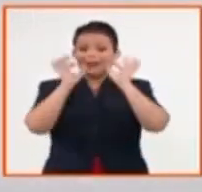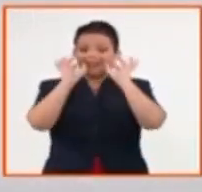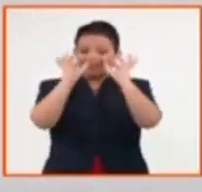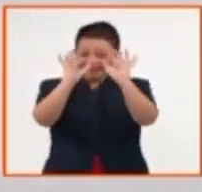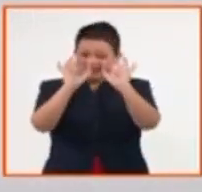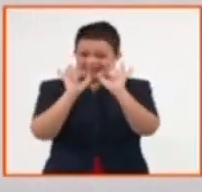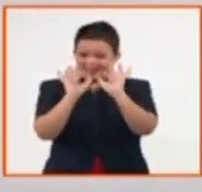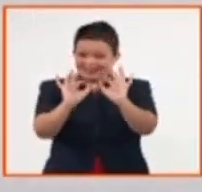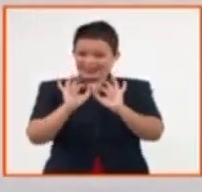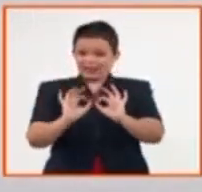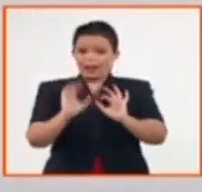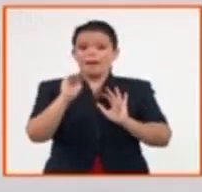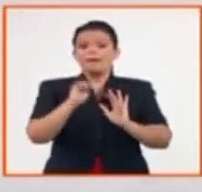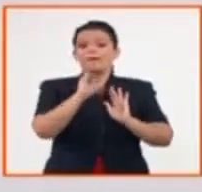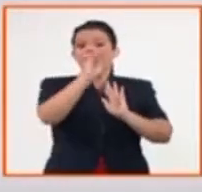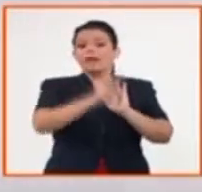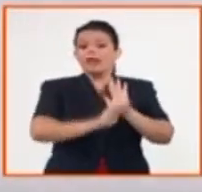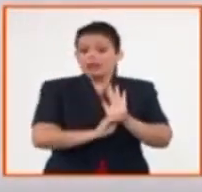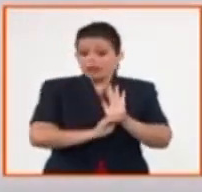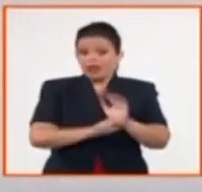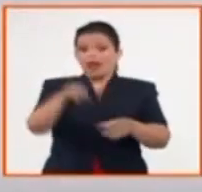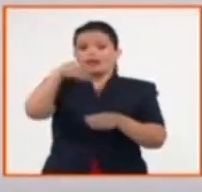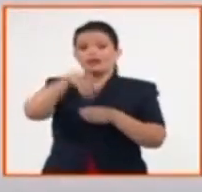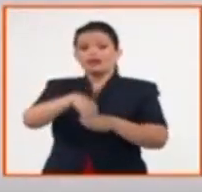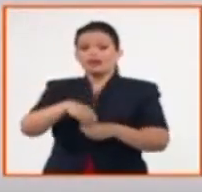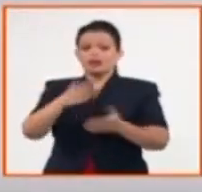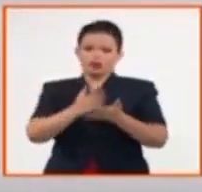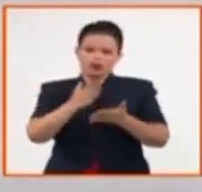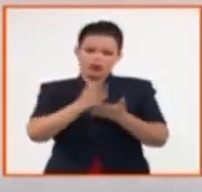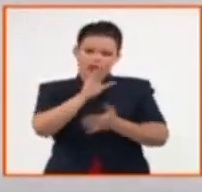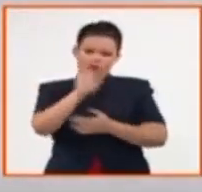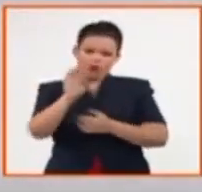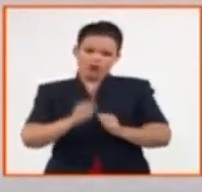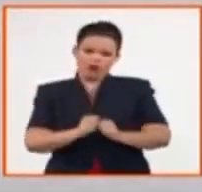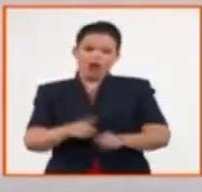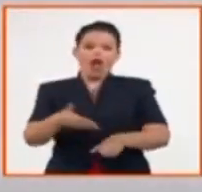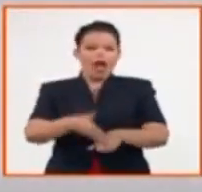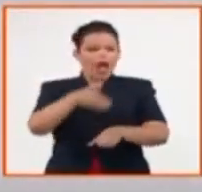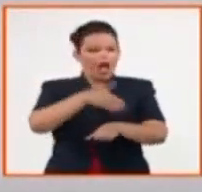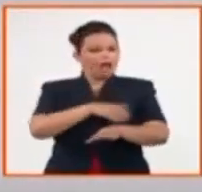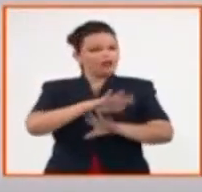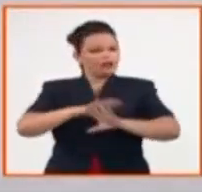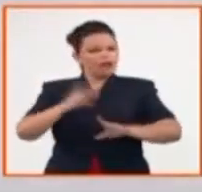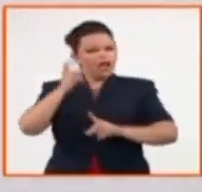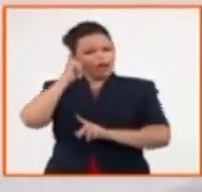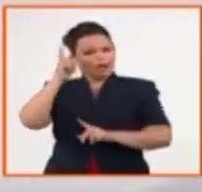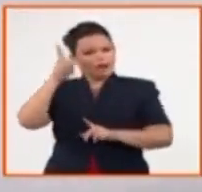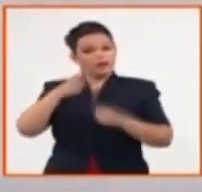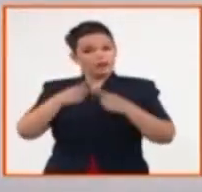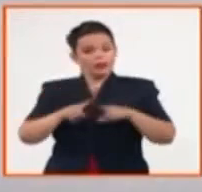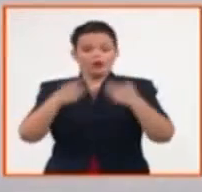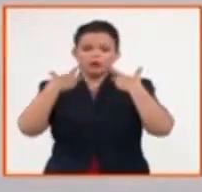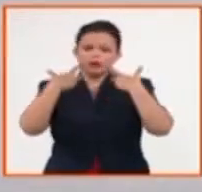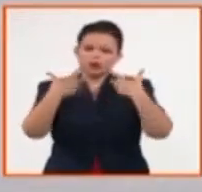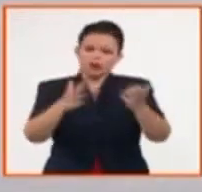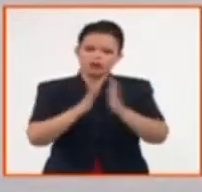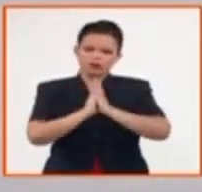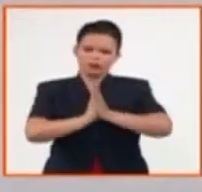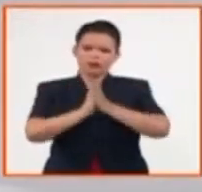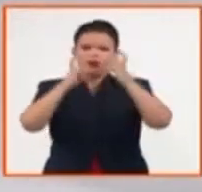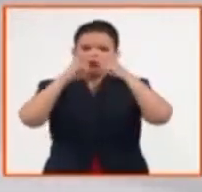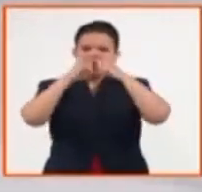en las escuelas, como ya hemos practicado, como ya hemos entrenado en otros momentos, pero el uso del nasobuco, el lavado de las manos,